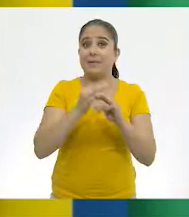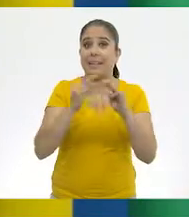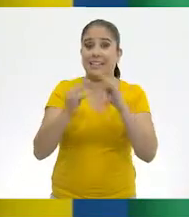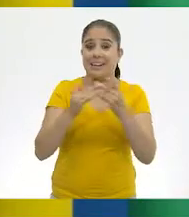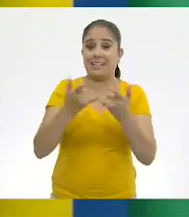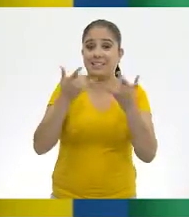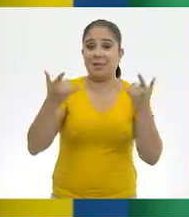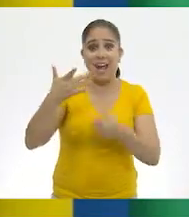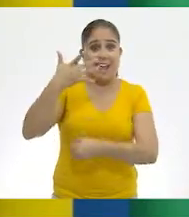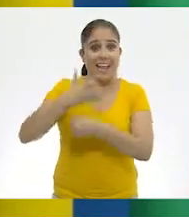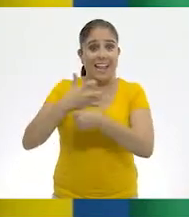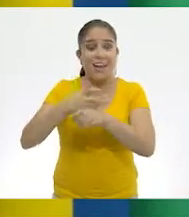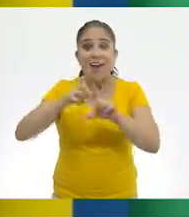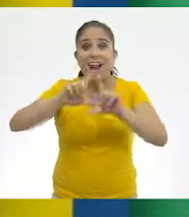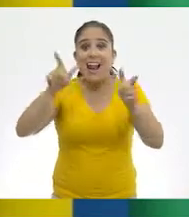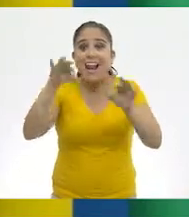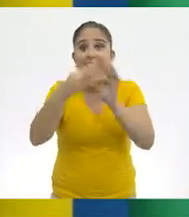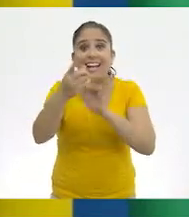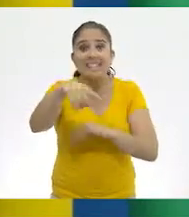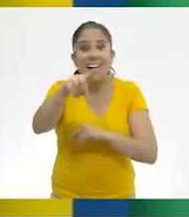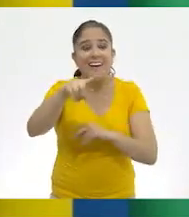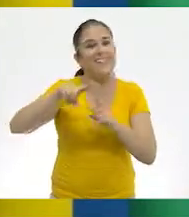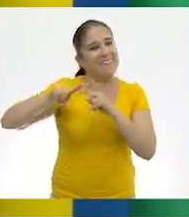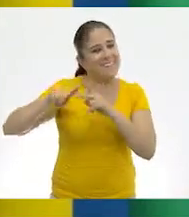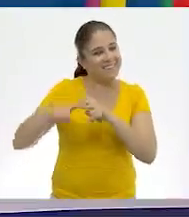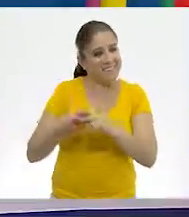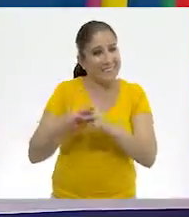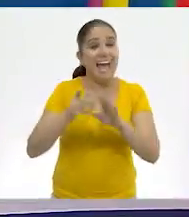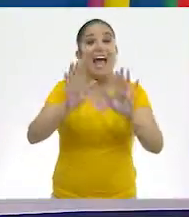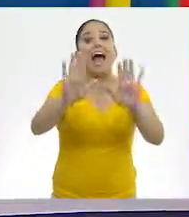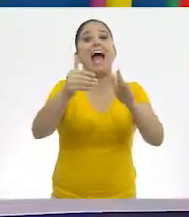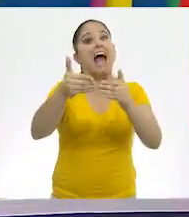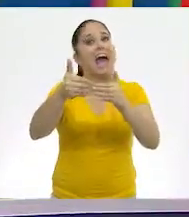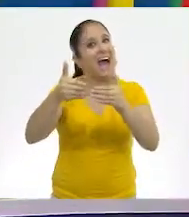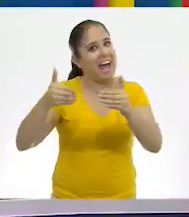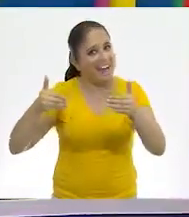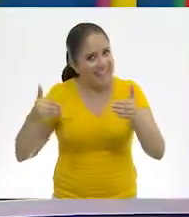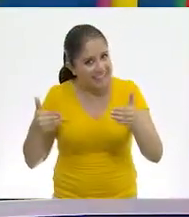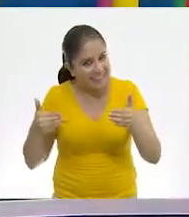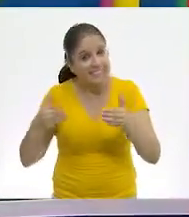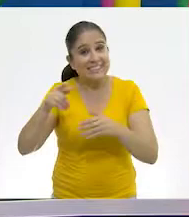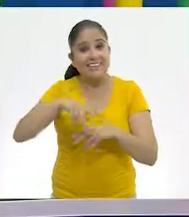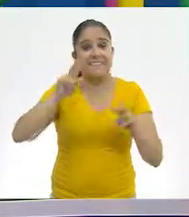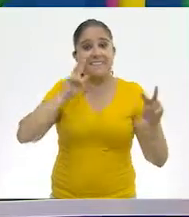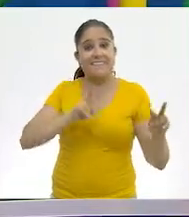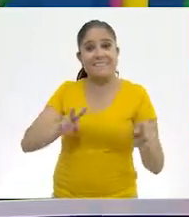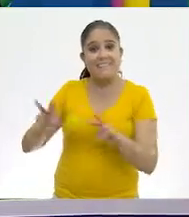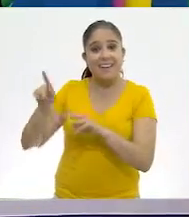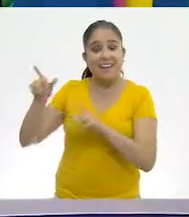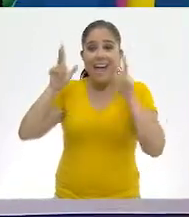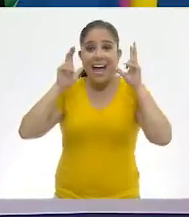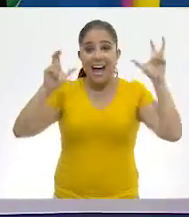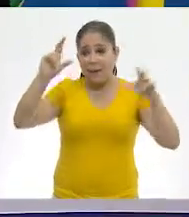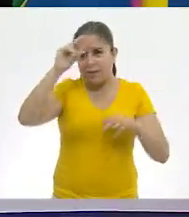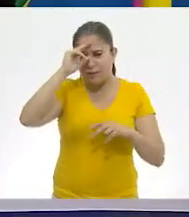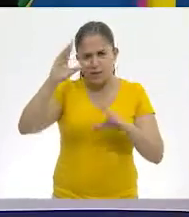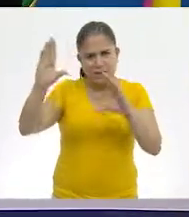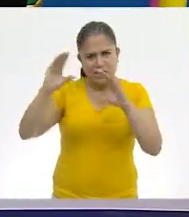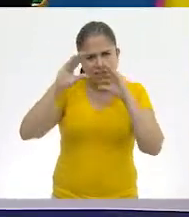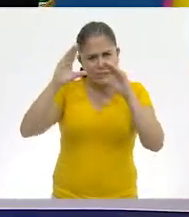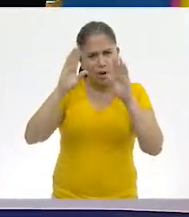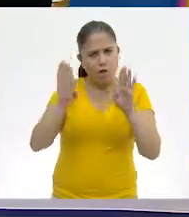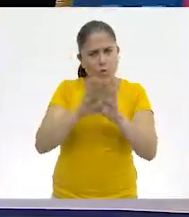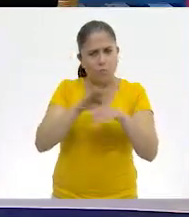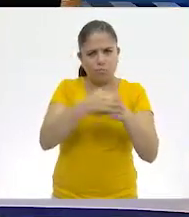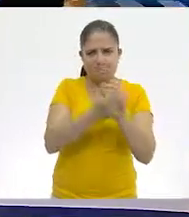grado. ¿Están listos? ¡Comenzamos! Pero antes, vámonos corriendo con Ajo listo para que nos enseñe cómo lavarnos las